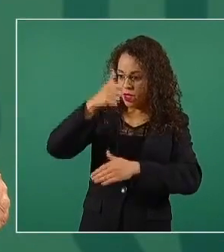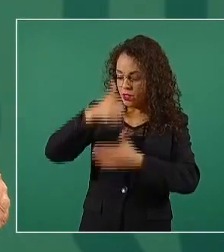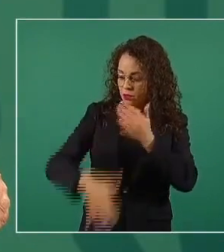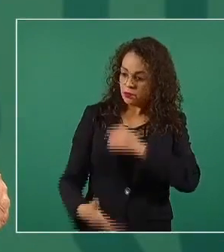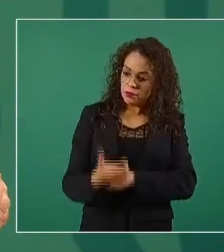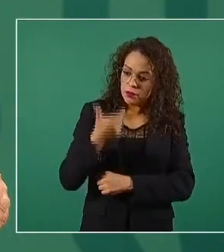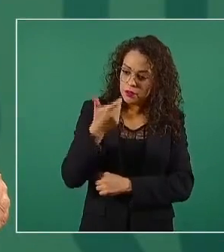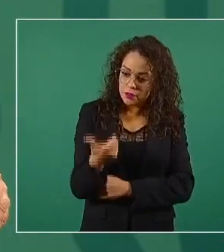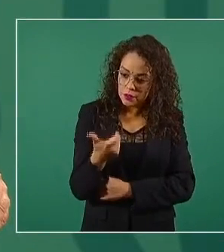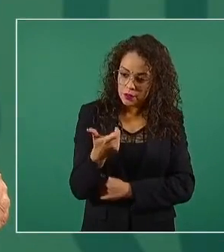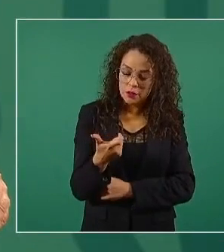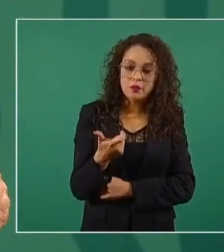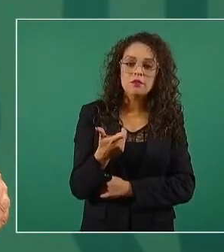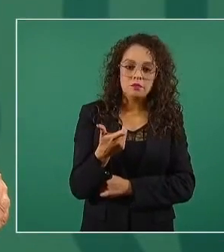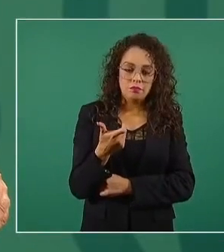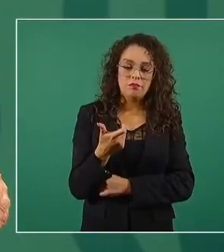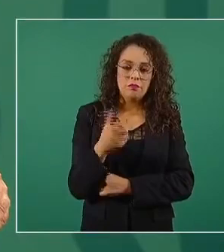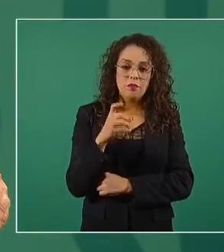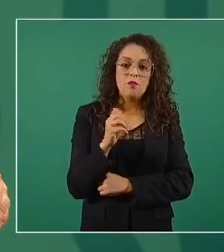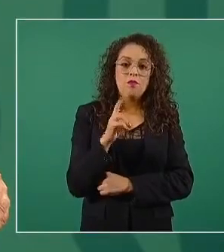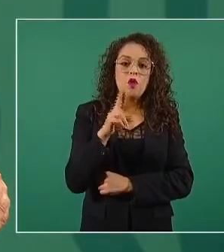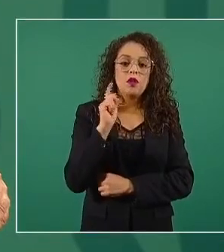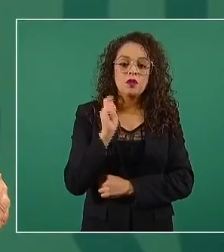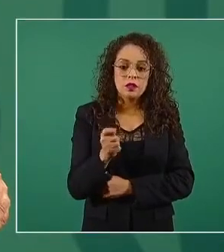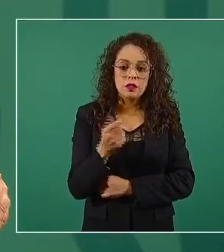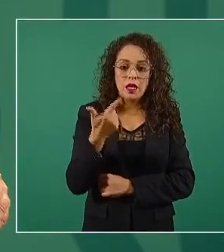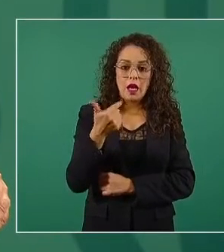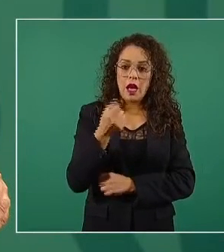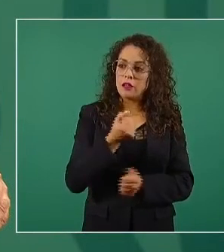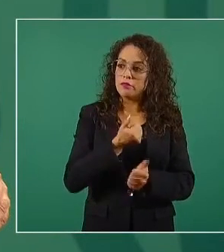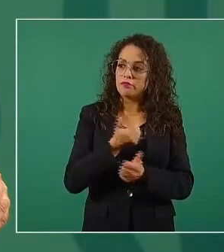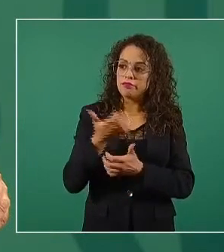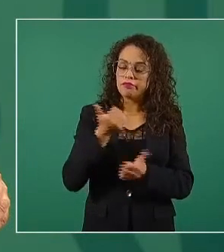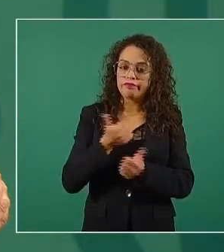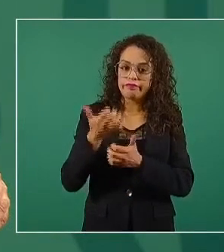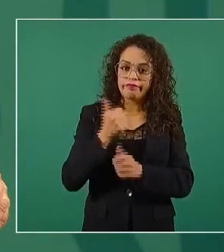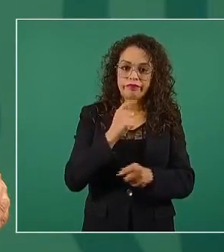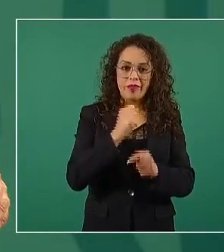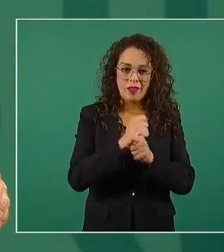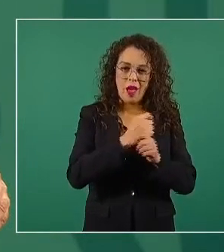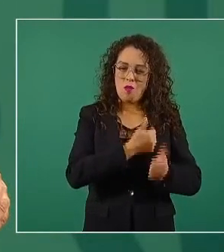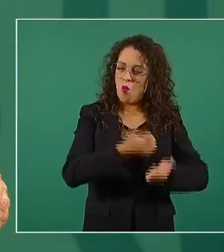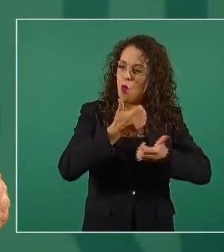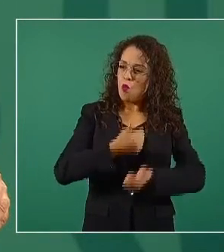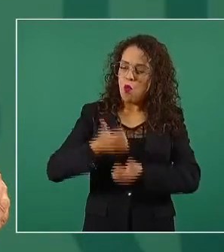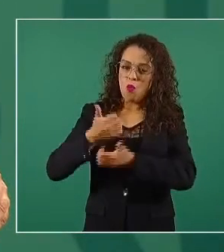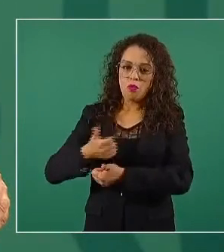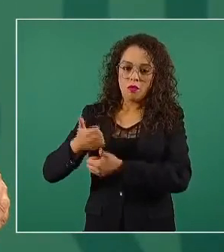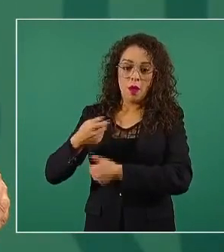por el transporte del gas, las tarifas. De todas maneras,